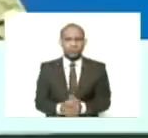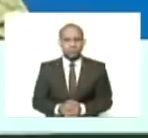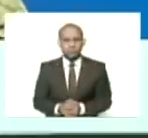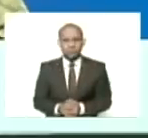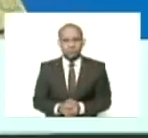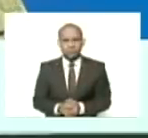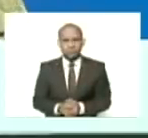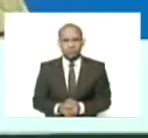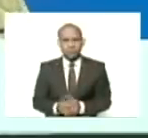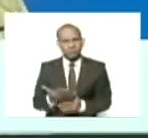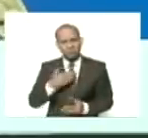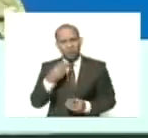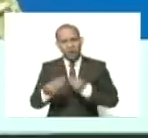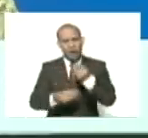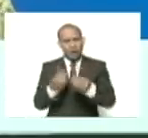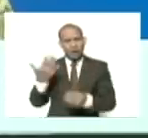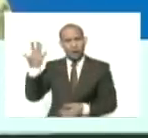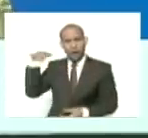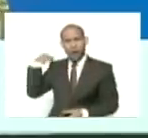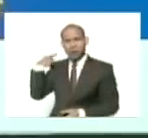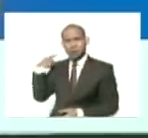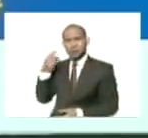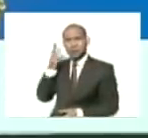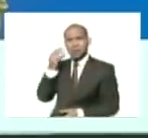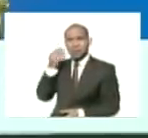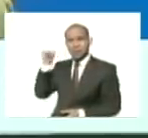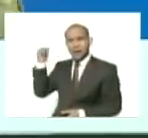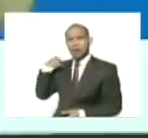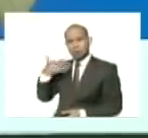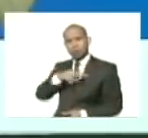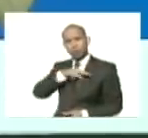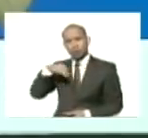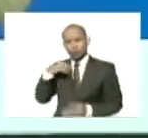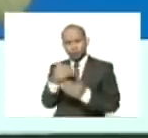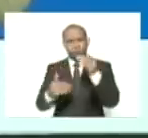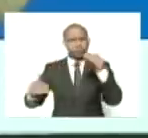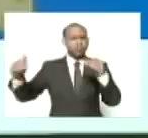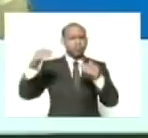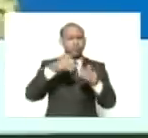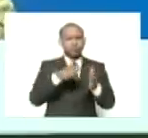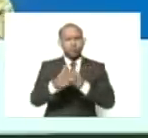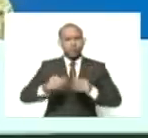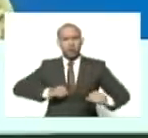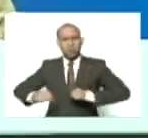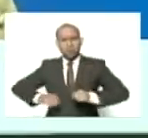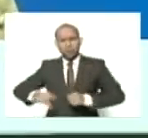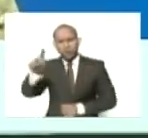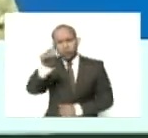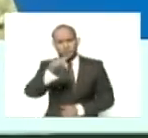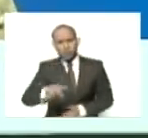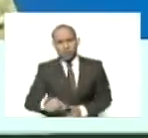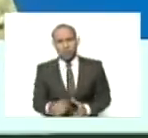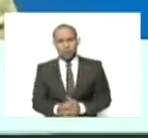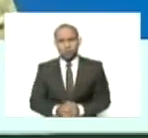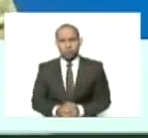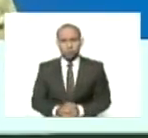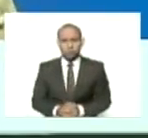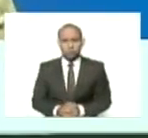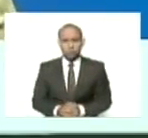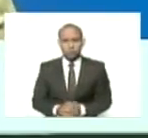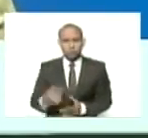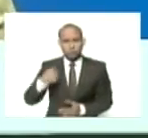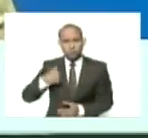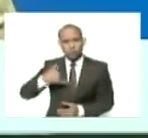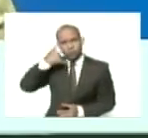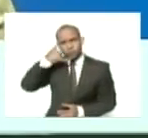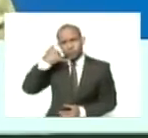lo que lo hicimos antes. Hemos visto, lo decía en el movimiento sindical, hice una llamada